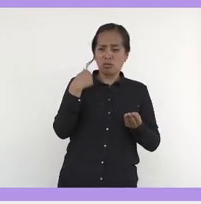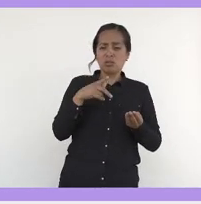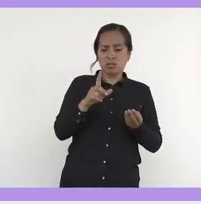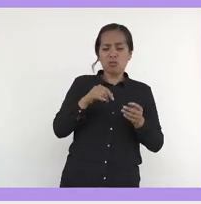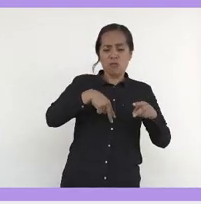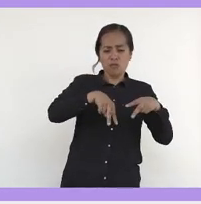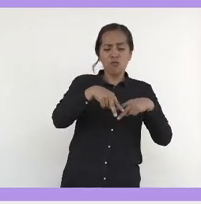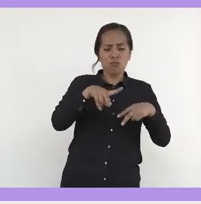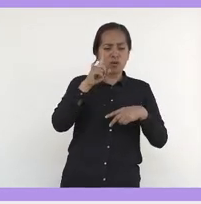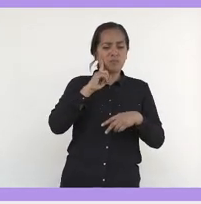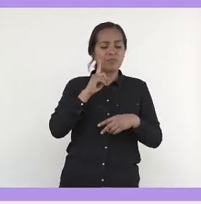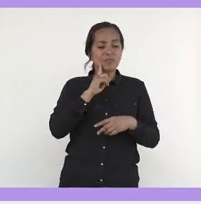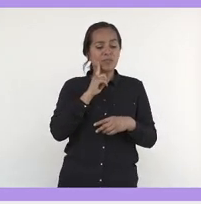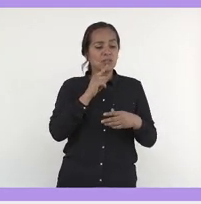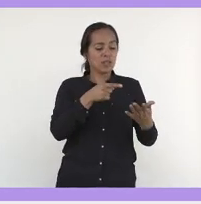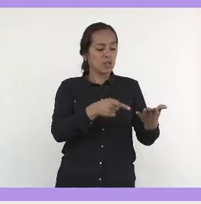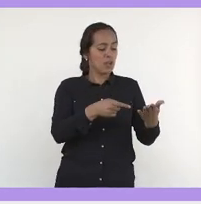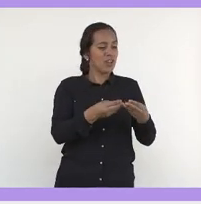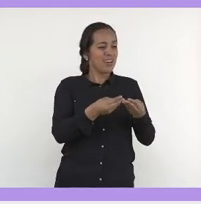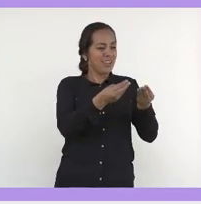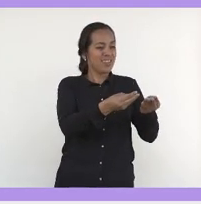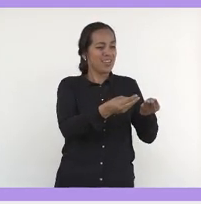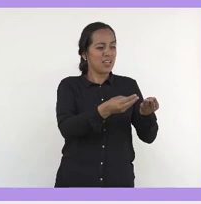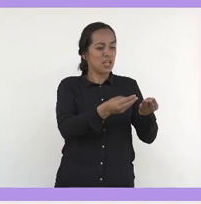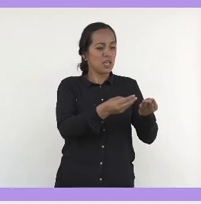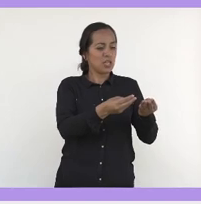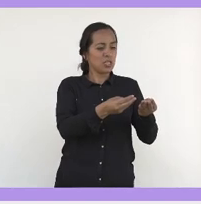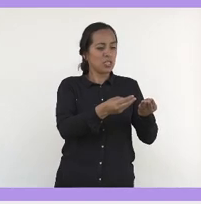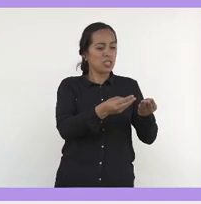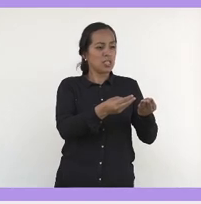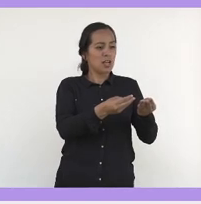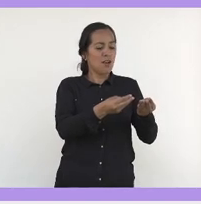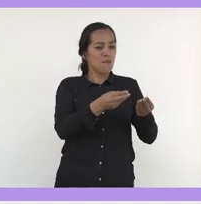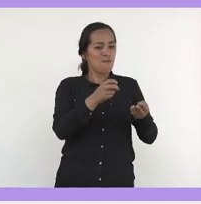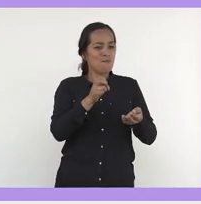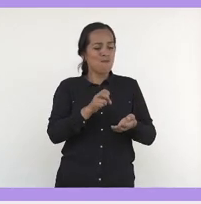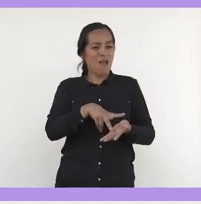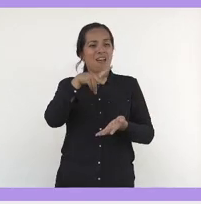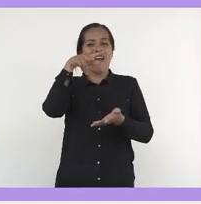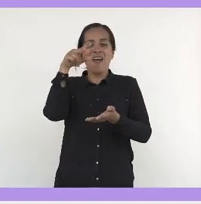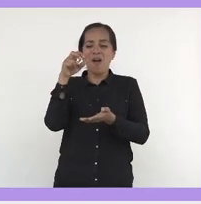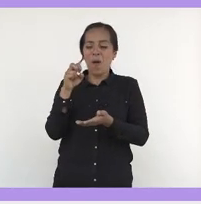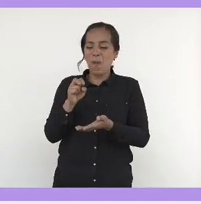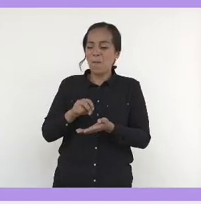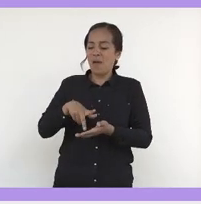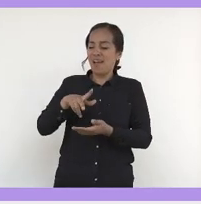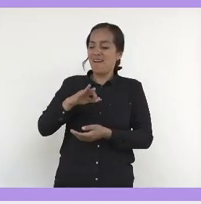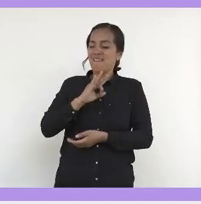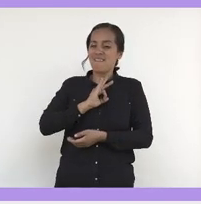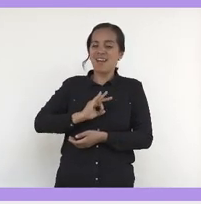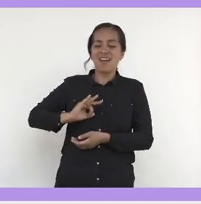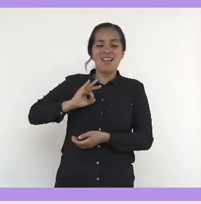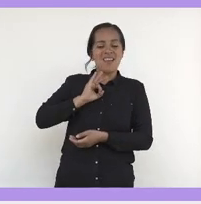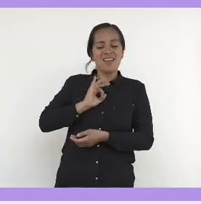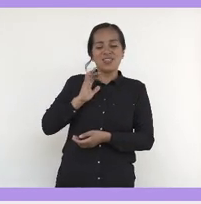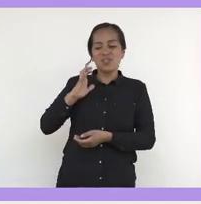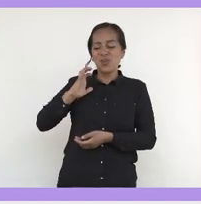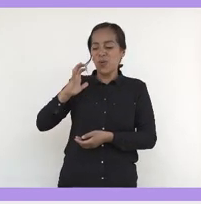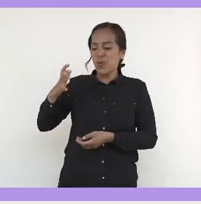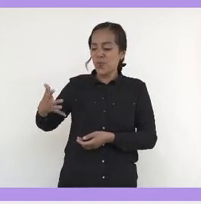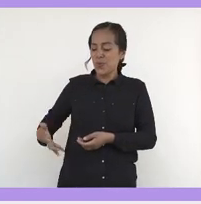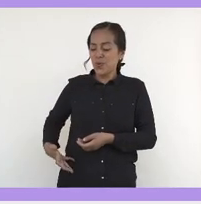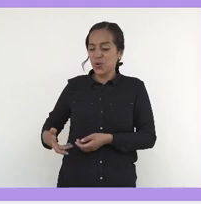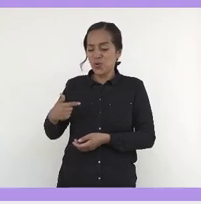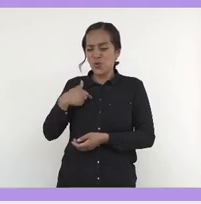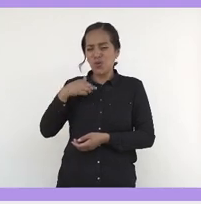mi papá y empieza a brincar en una pata feliz orgulloso Y yo recuerdo que yo decía